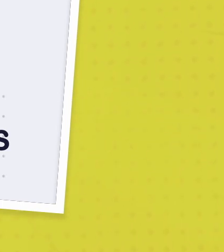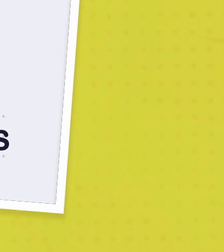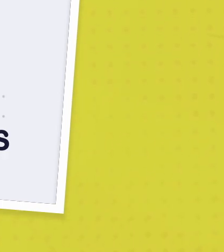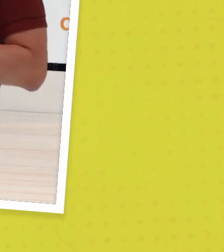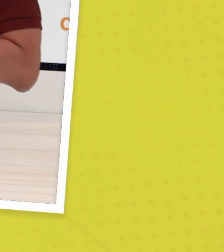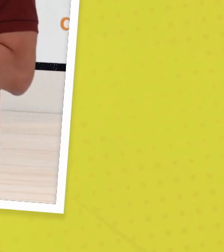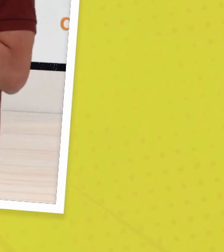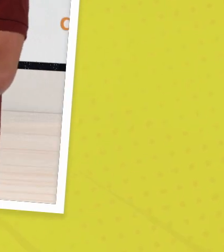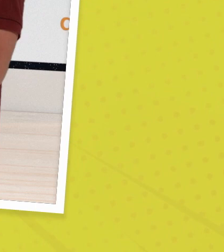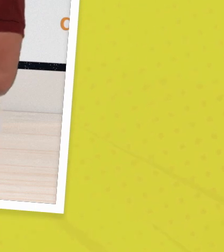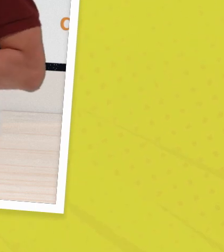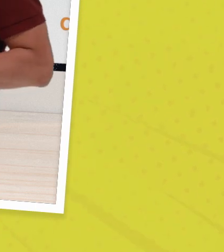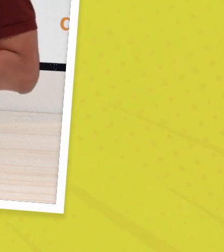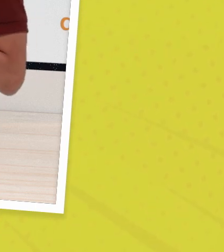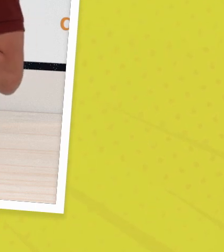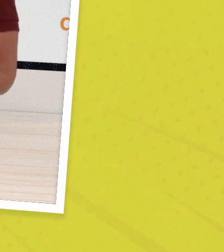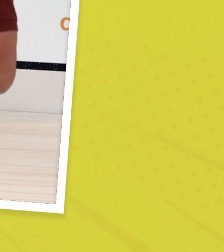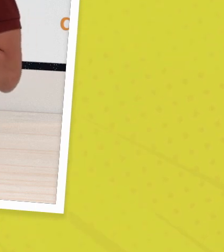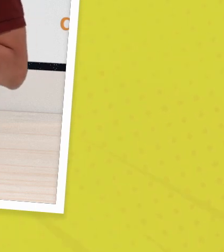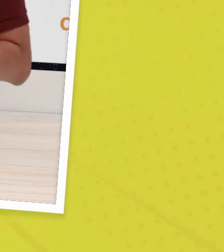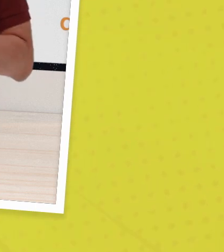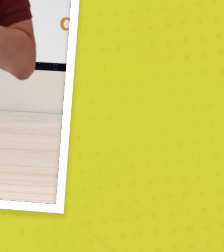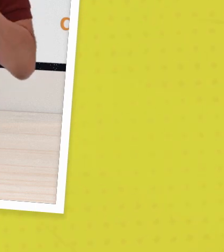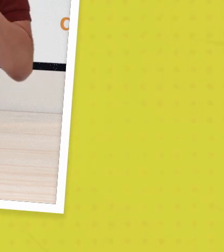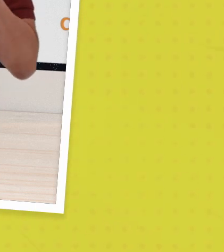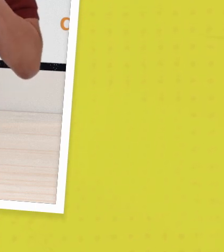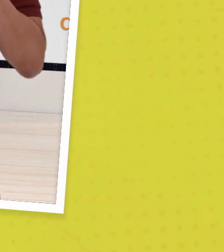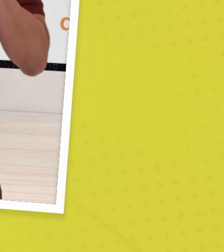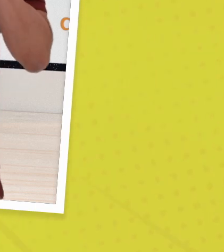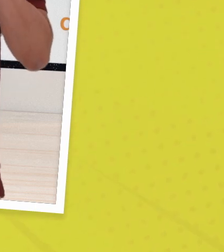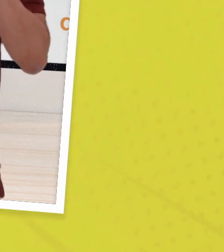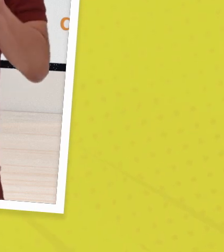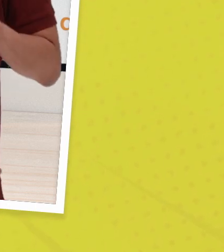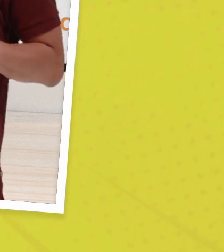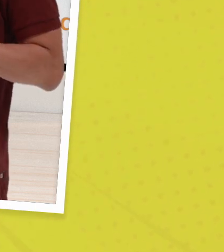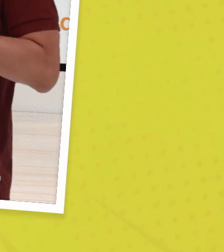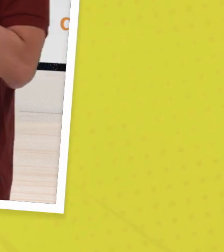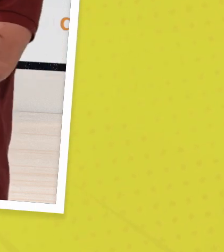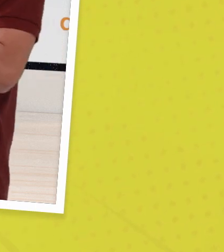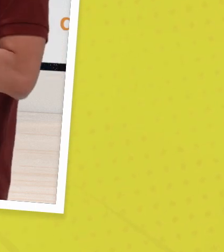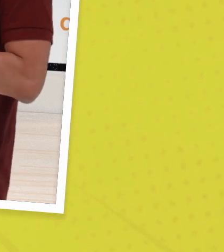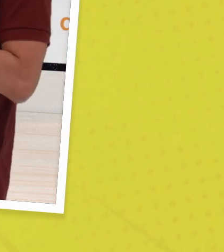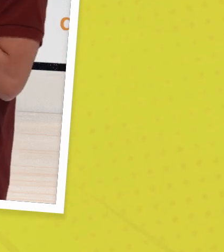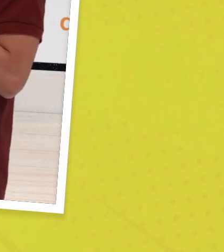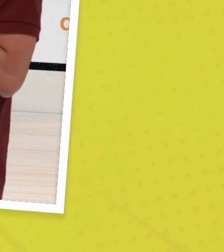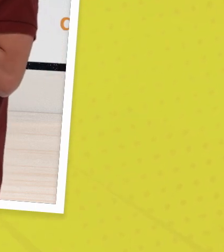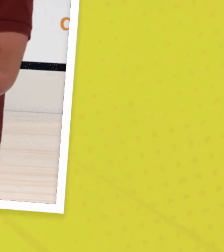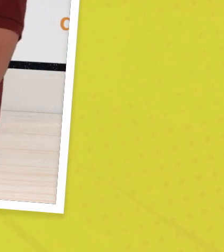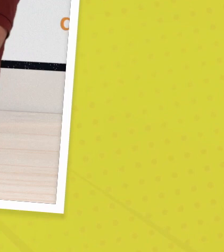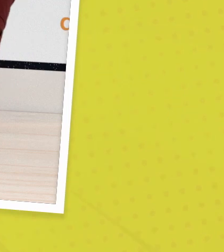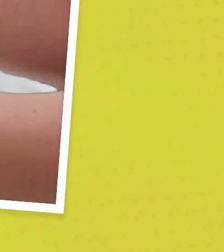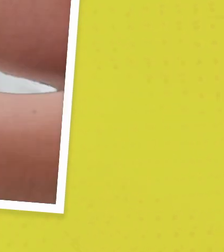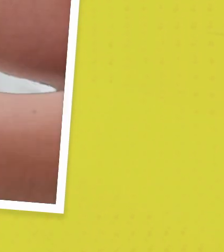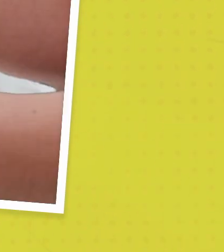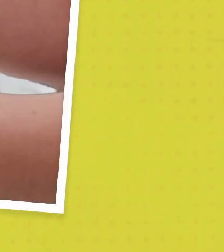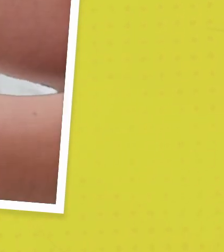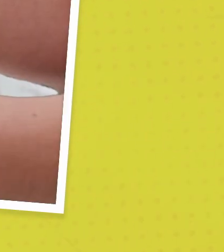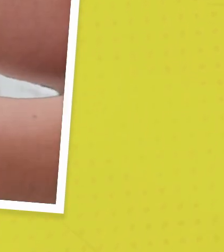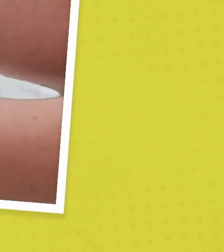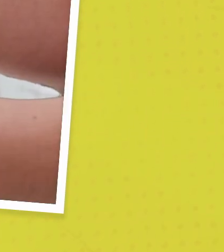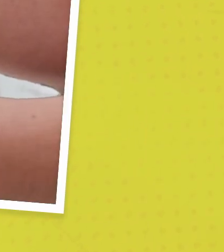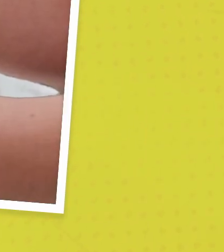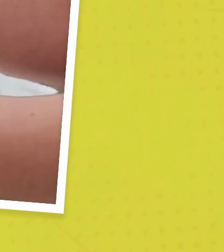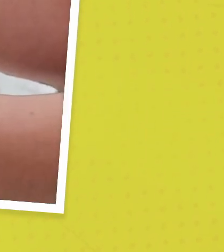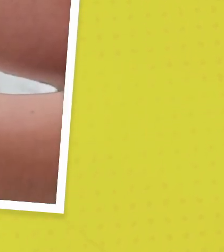desempeño. Indagar y formular hipótesis sobre los procesos y cambios evolutivos en los seres vivos